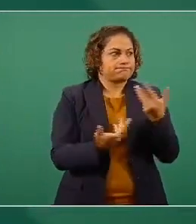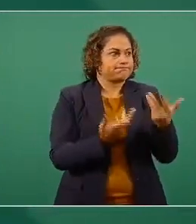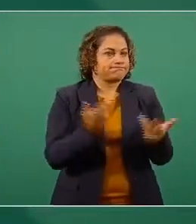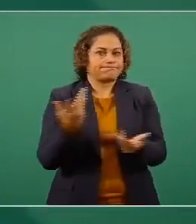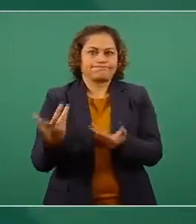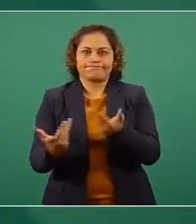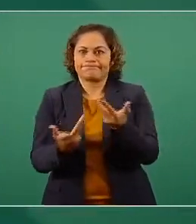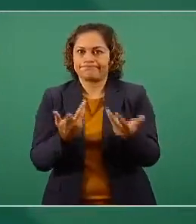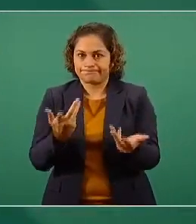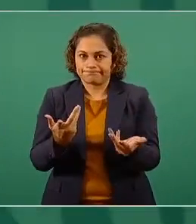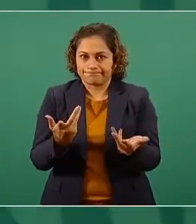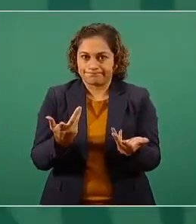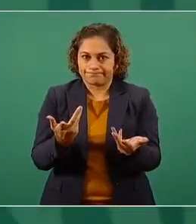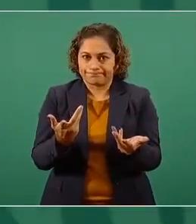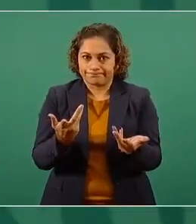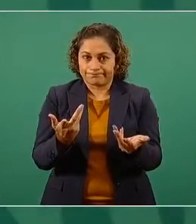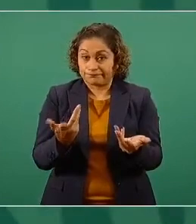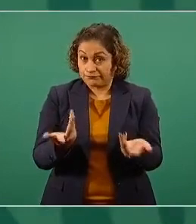pero